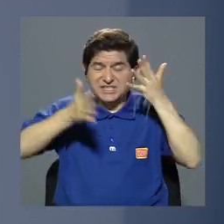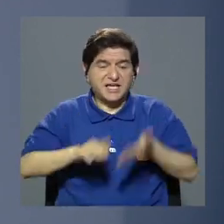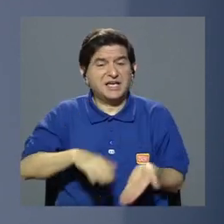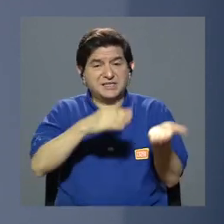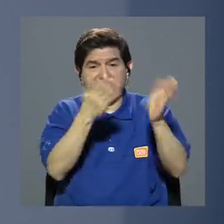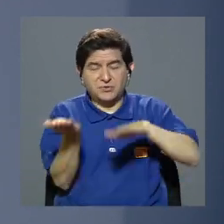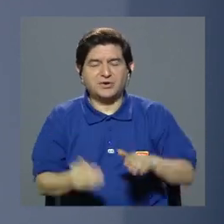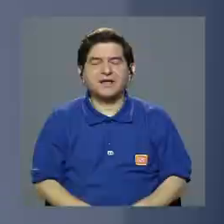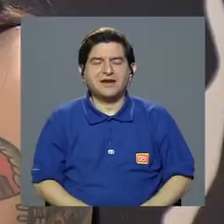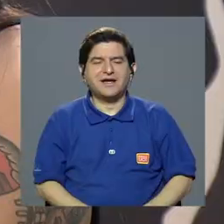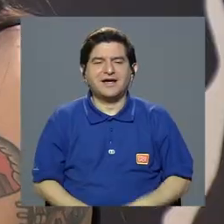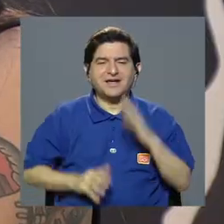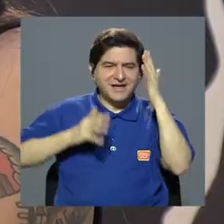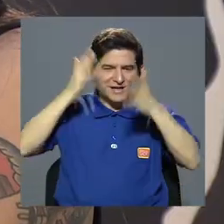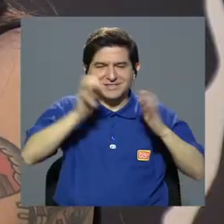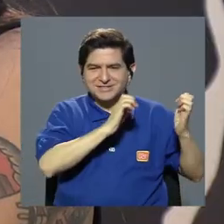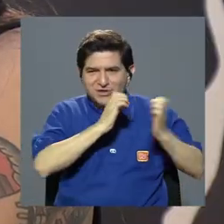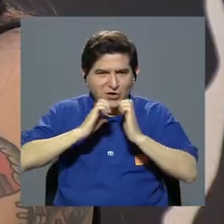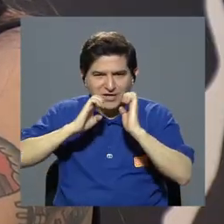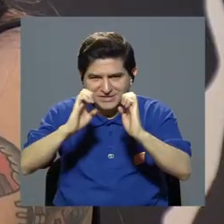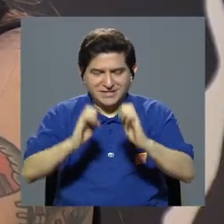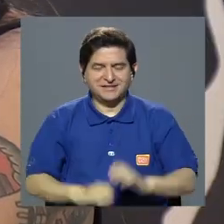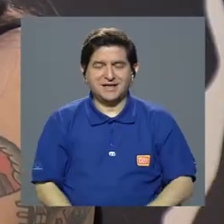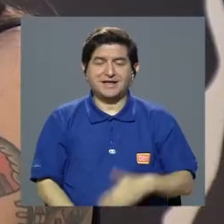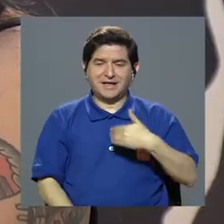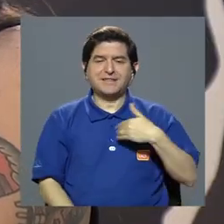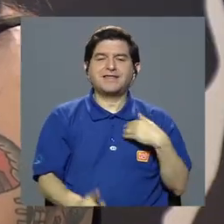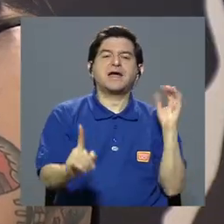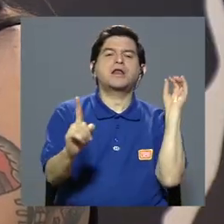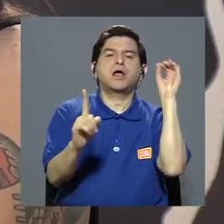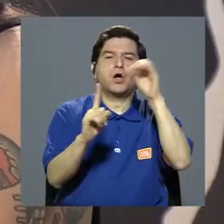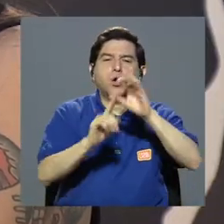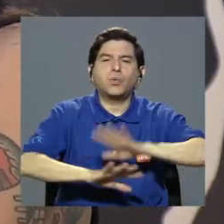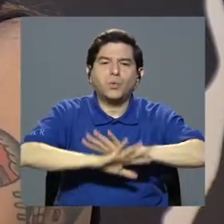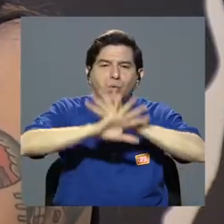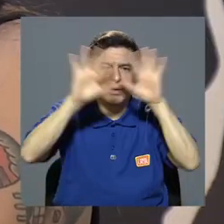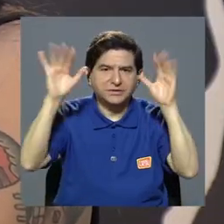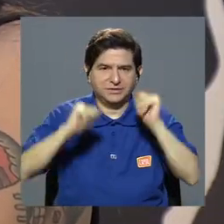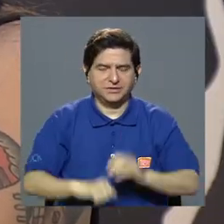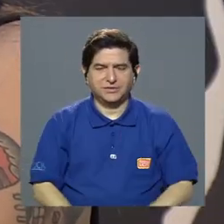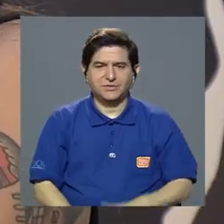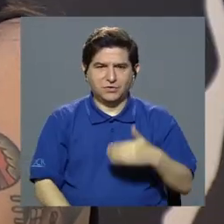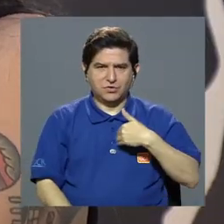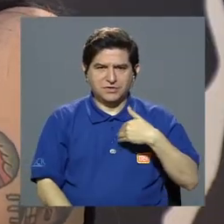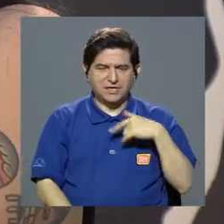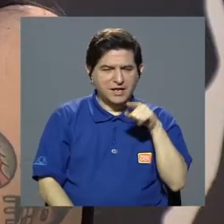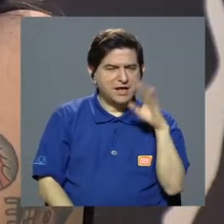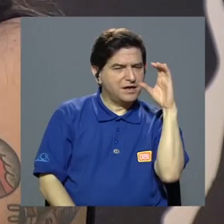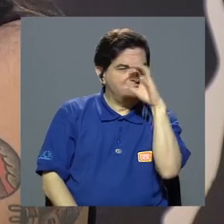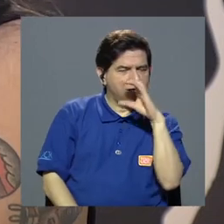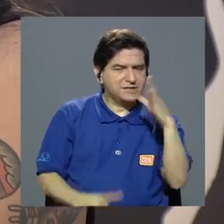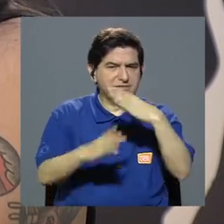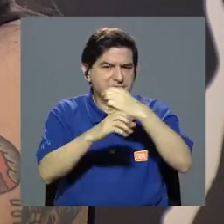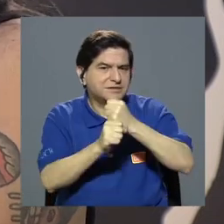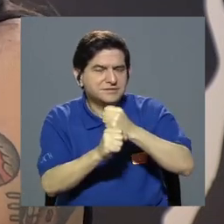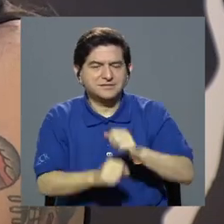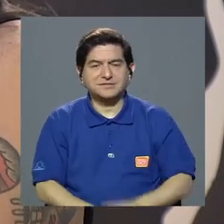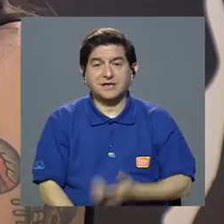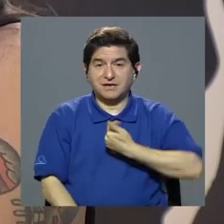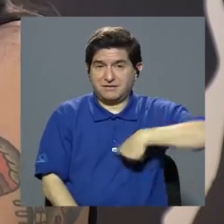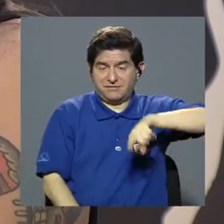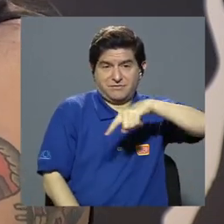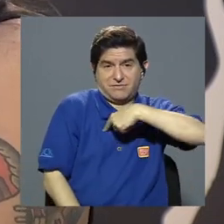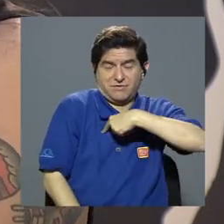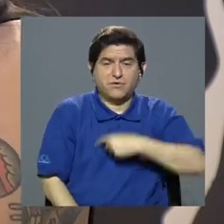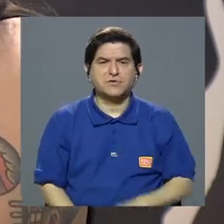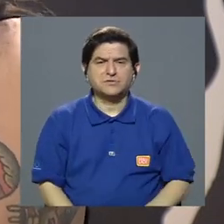y es creatividad estratégica verdad se no deja de tener un objetivo claro no deja de tener esta exploración que nosotros hacemos no deja de